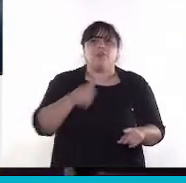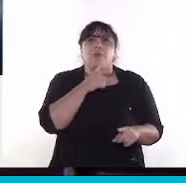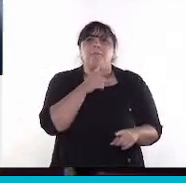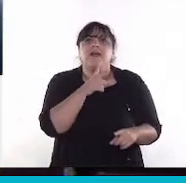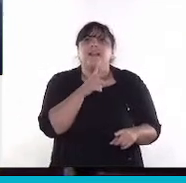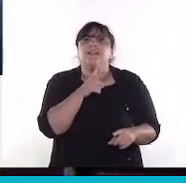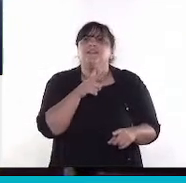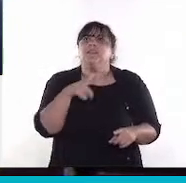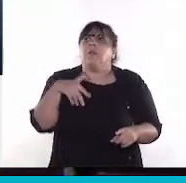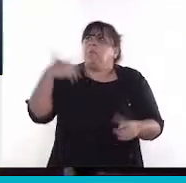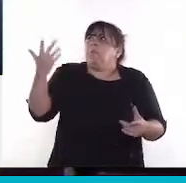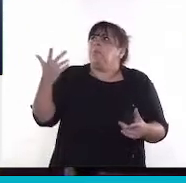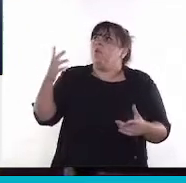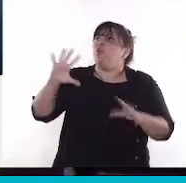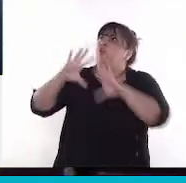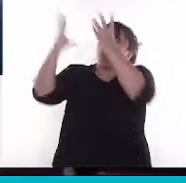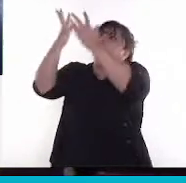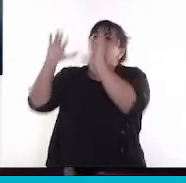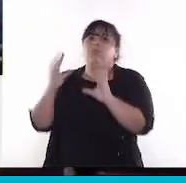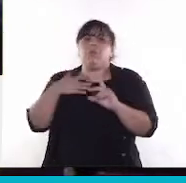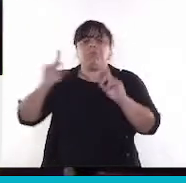realidad.